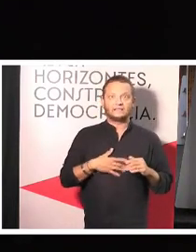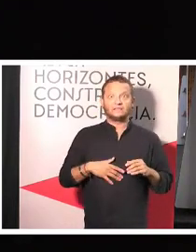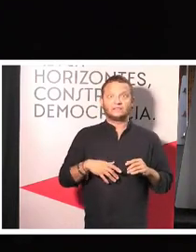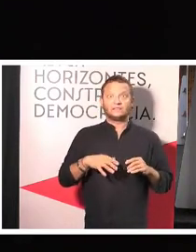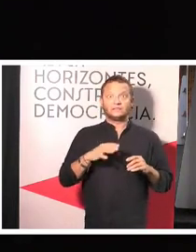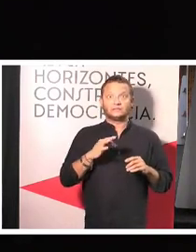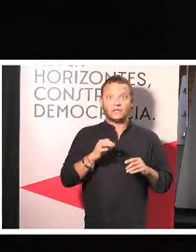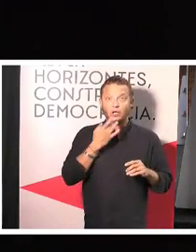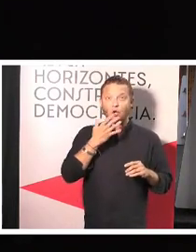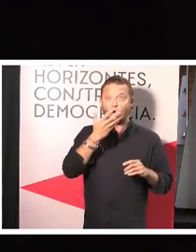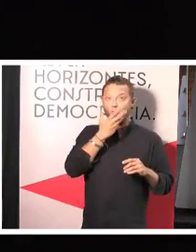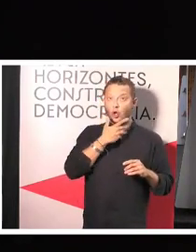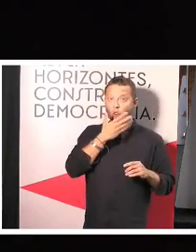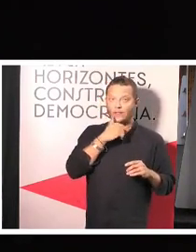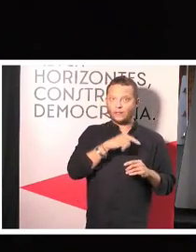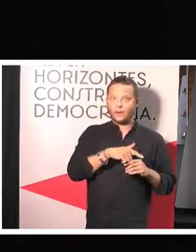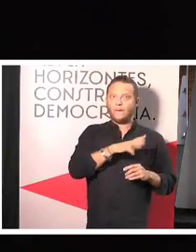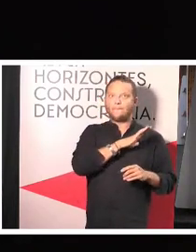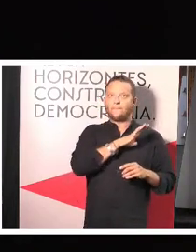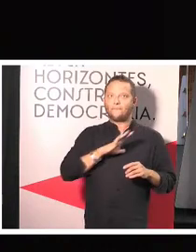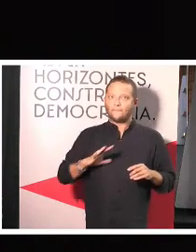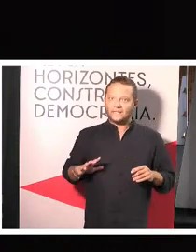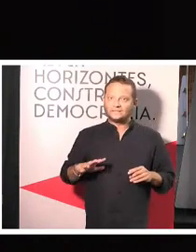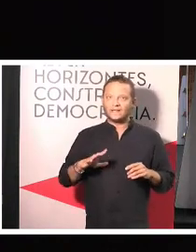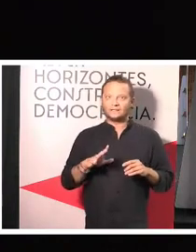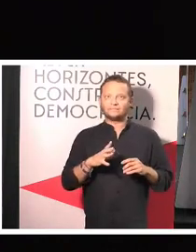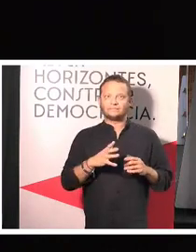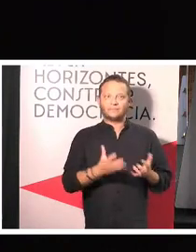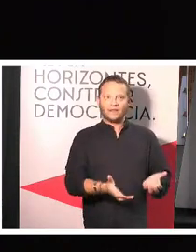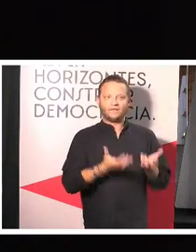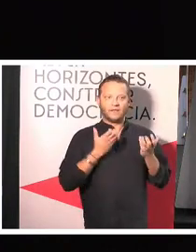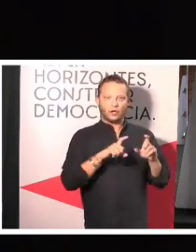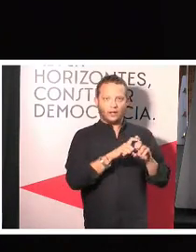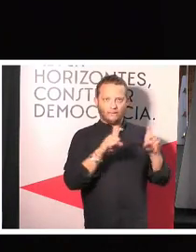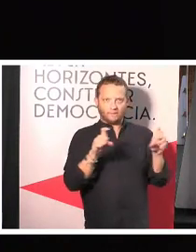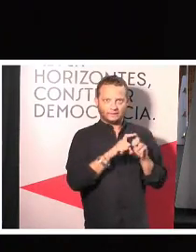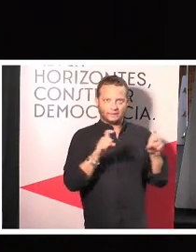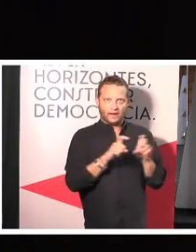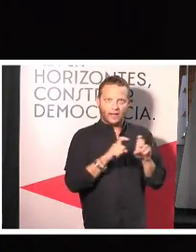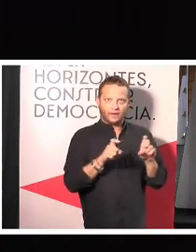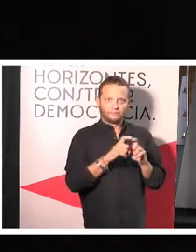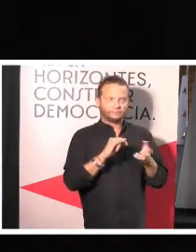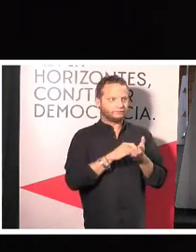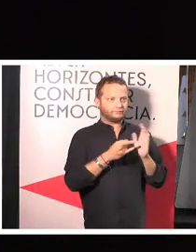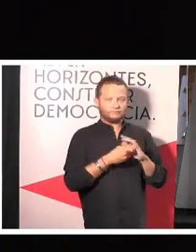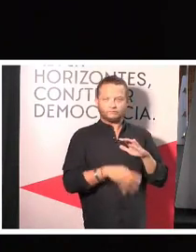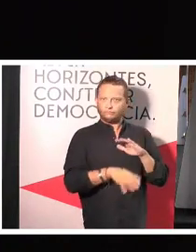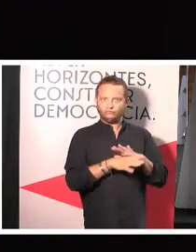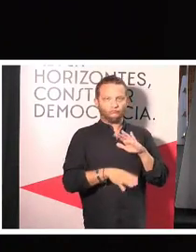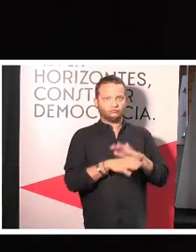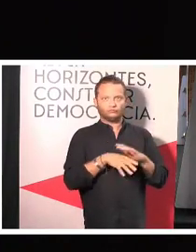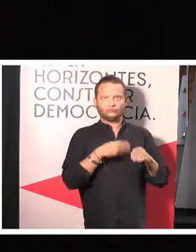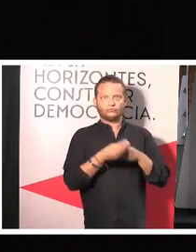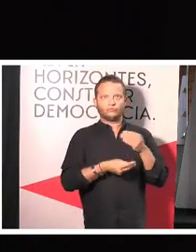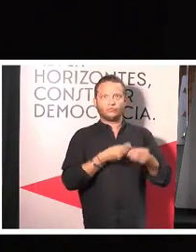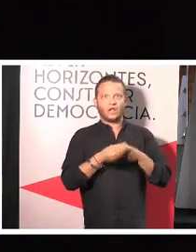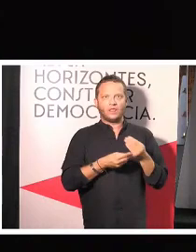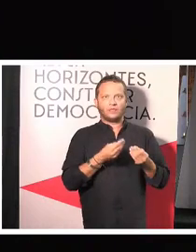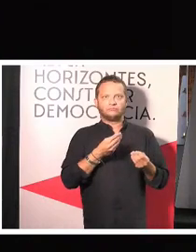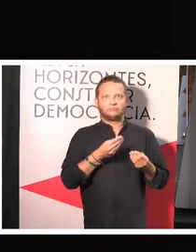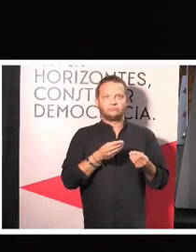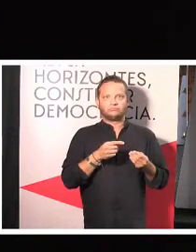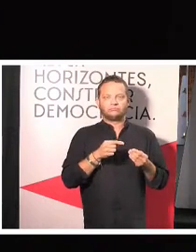como lo hemos conocido mientras haya una serie de beneficios empresariales que se van sistemáticamente por el